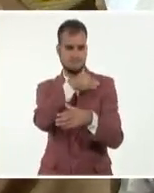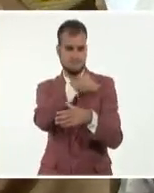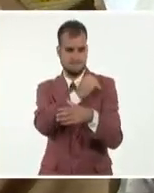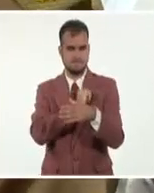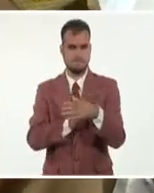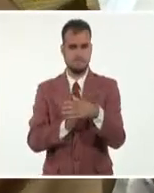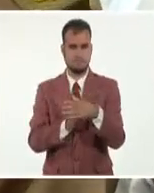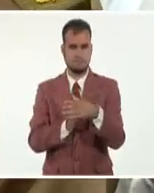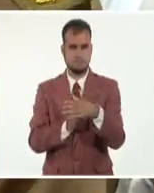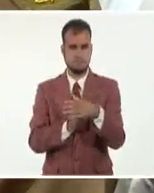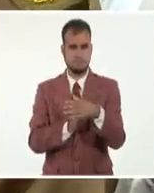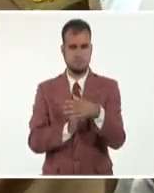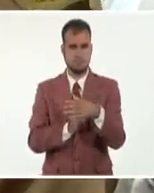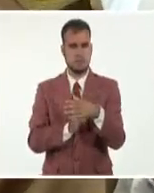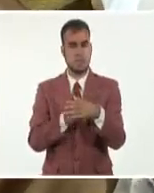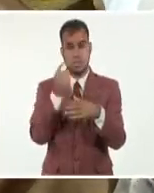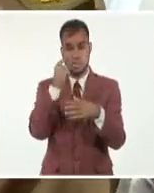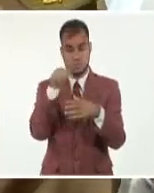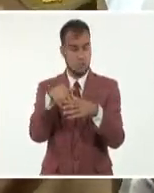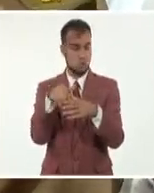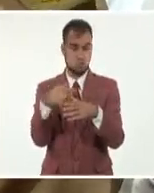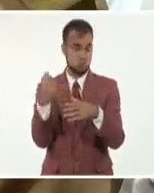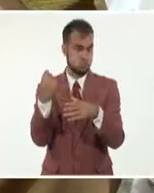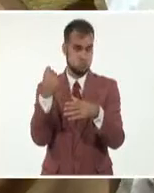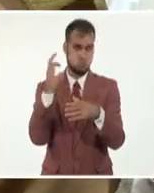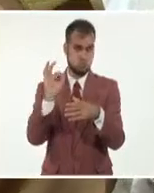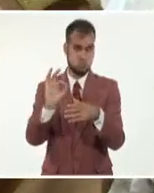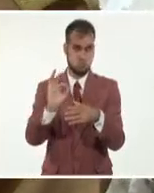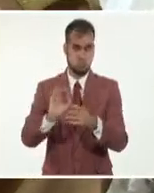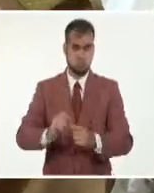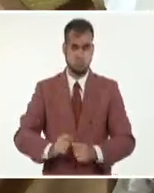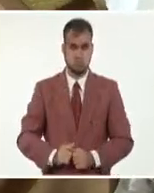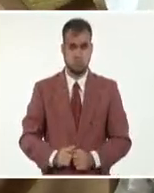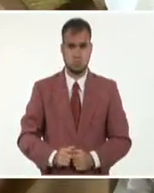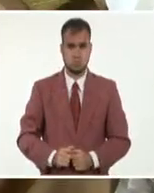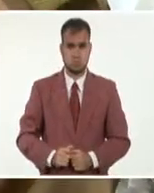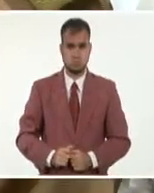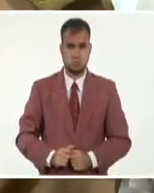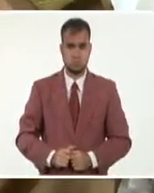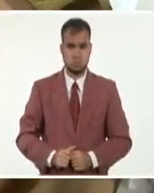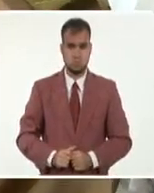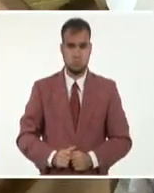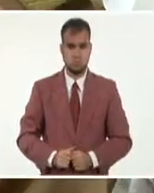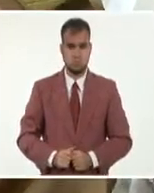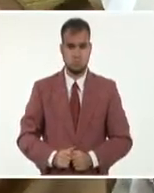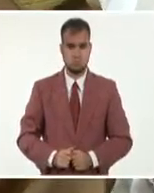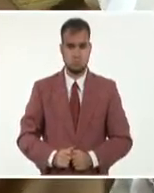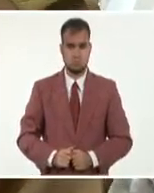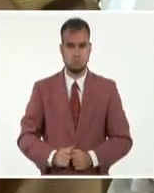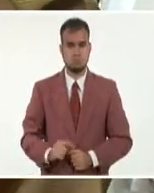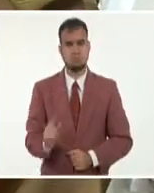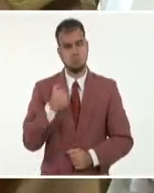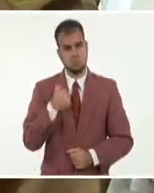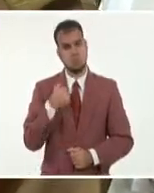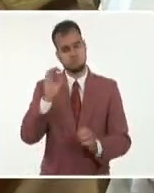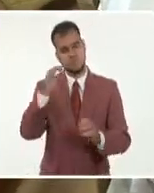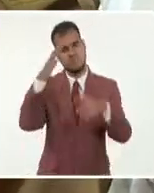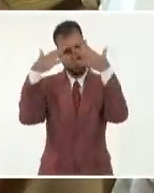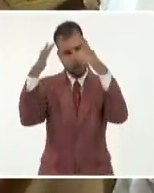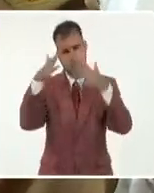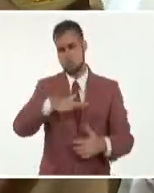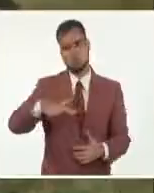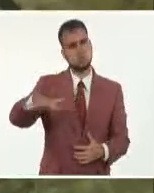paso superior que dio el ejército rebelde, quiero felicitarlo a